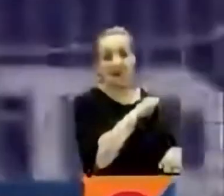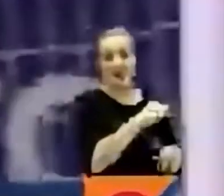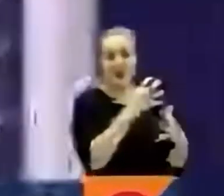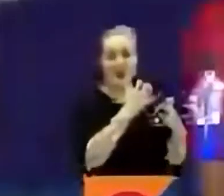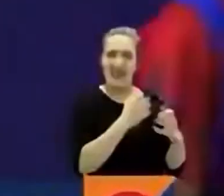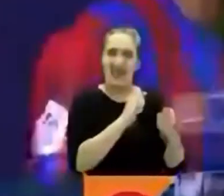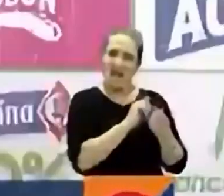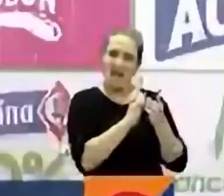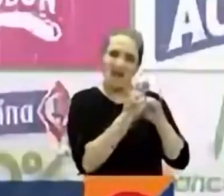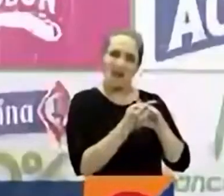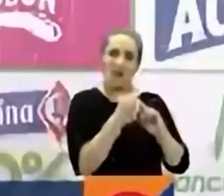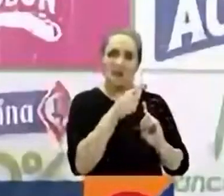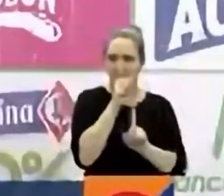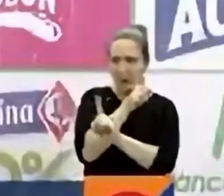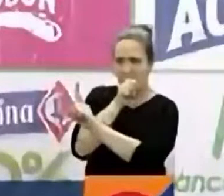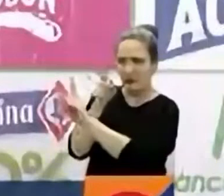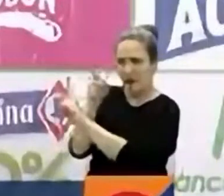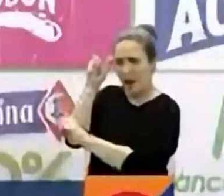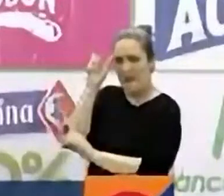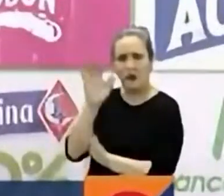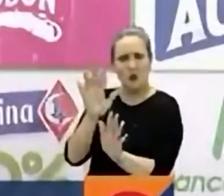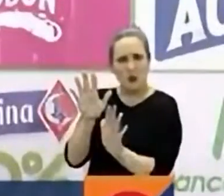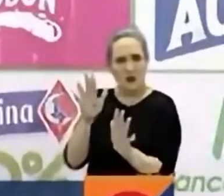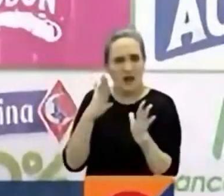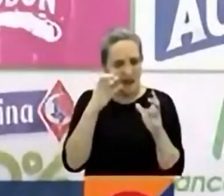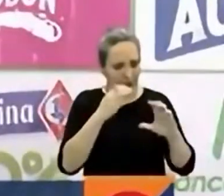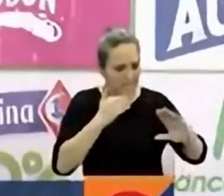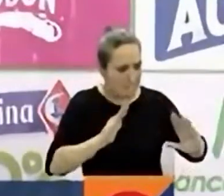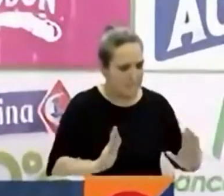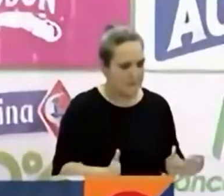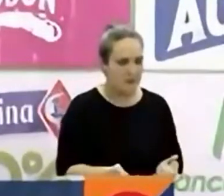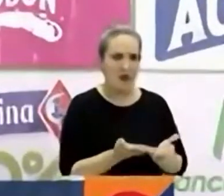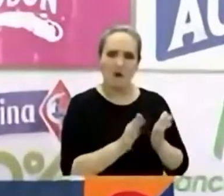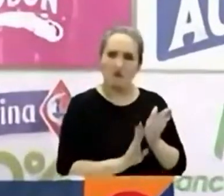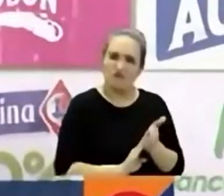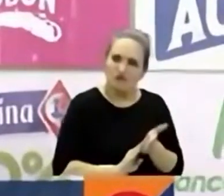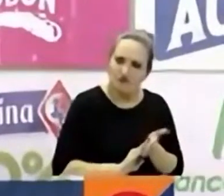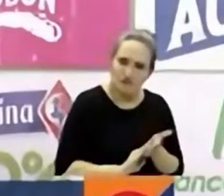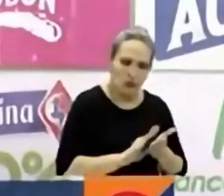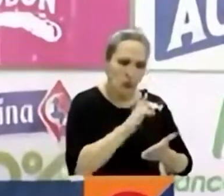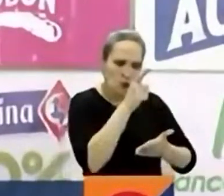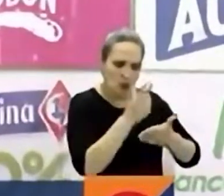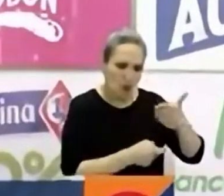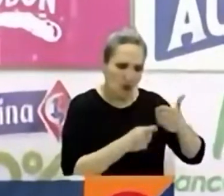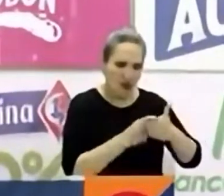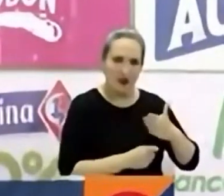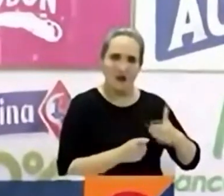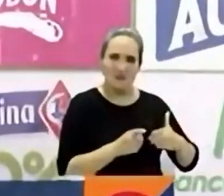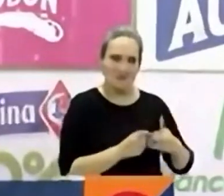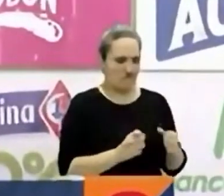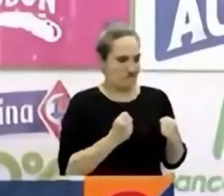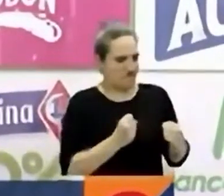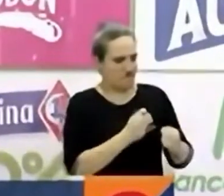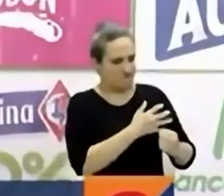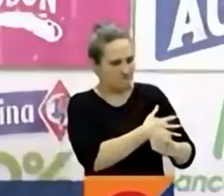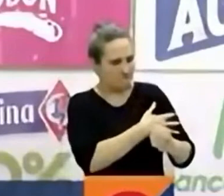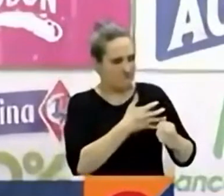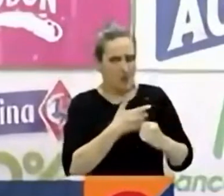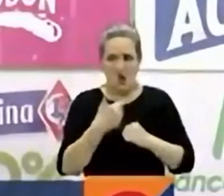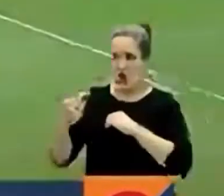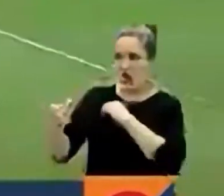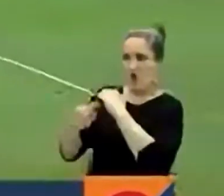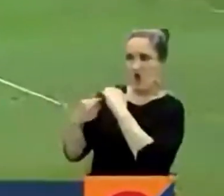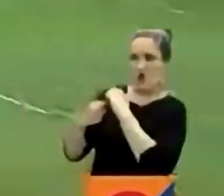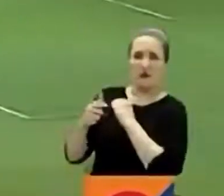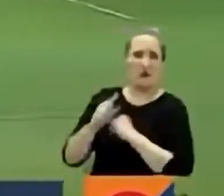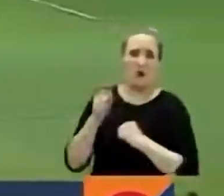Más que pensando en América, en nosotros, en buscar la mejoría, en crecer, en corregir, en que no nos hagan tantos goles como nos